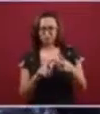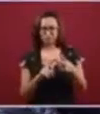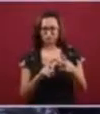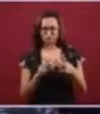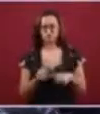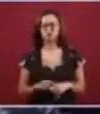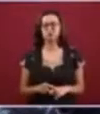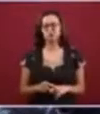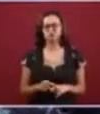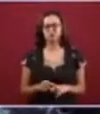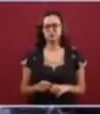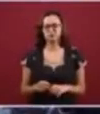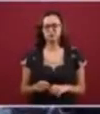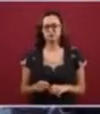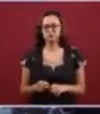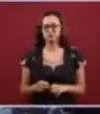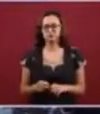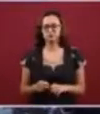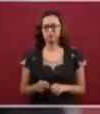por favor.